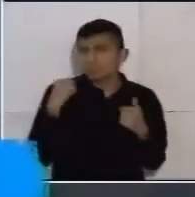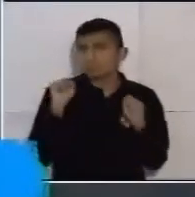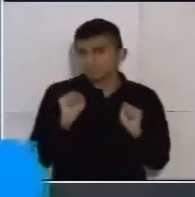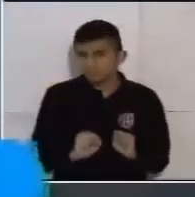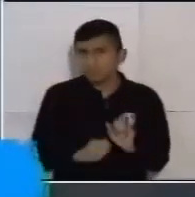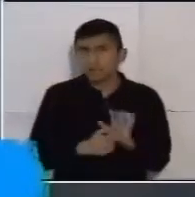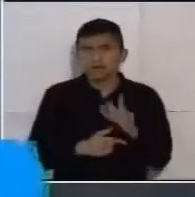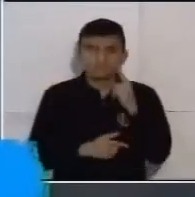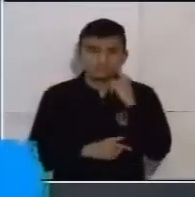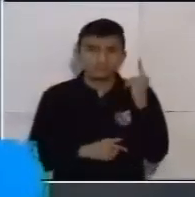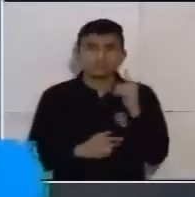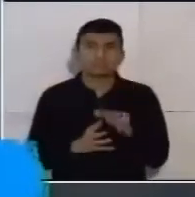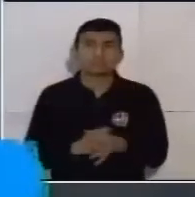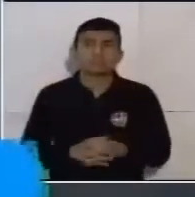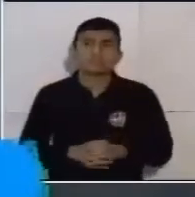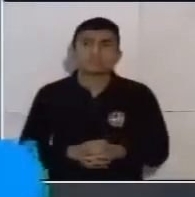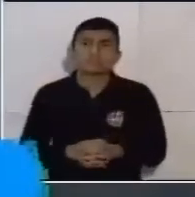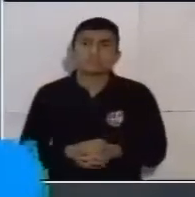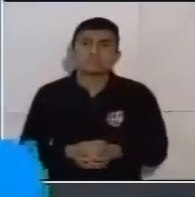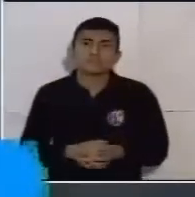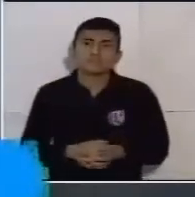decir lo siguiente.